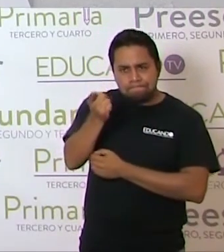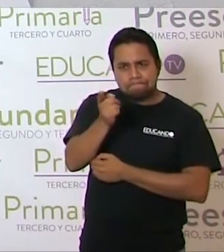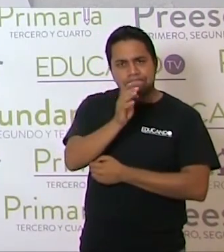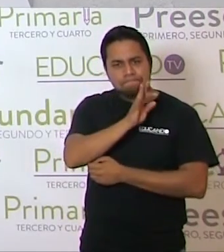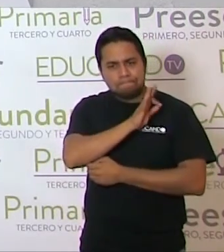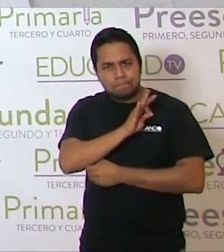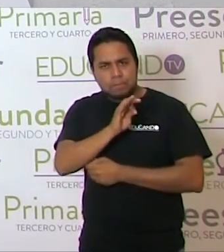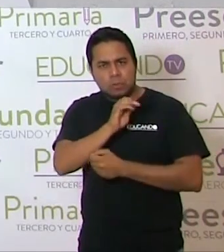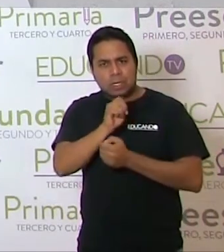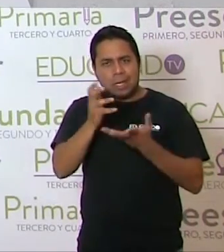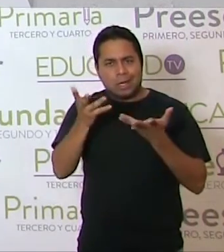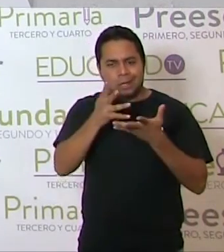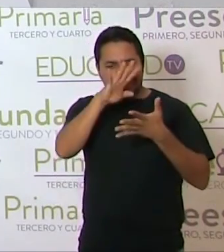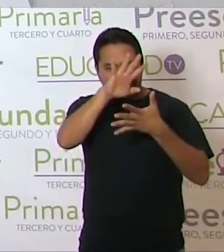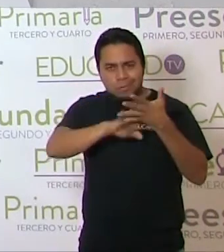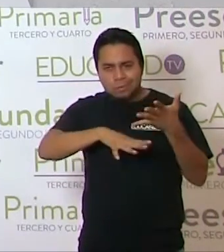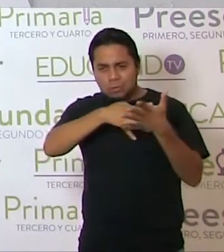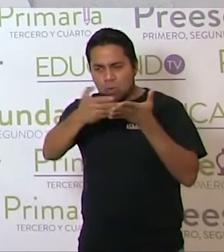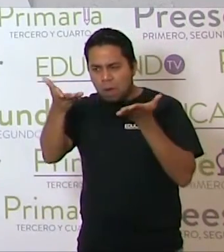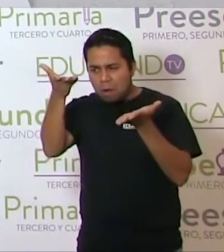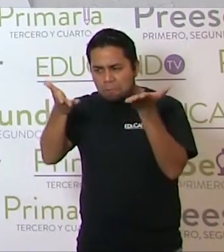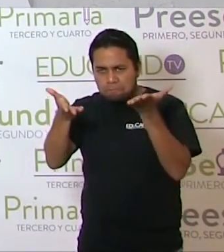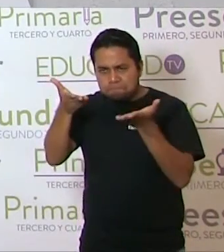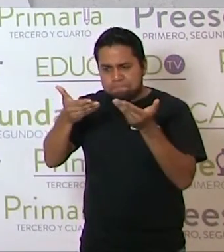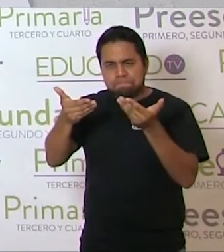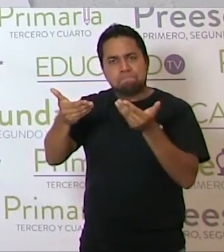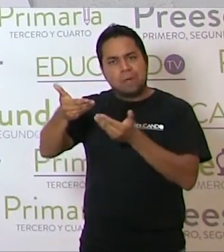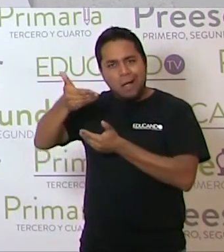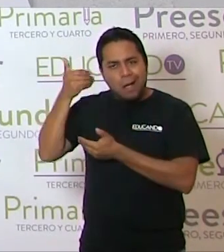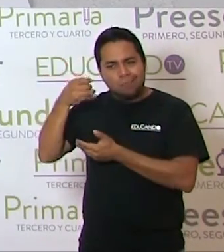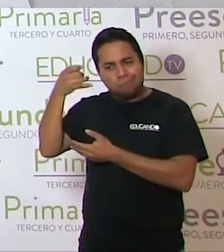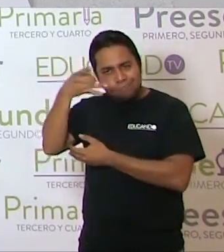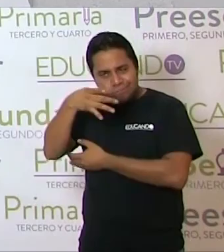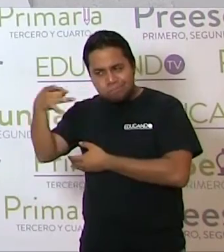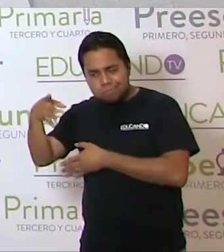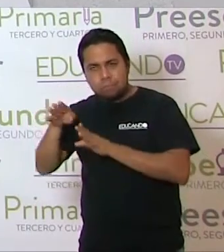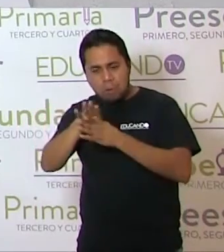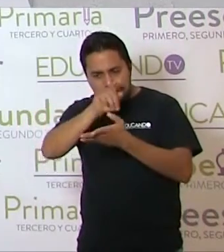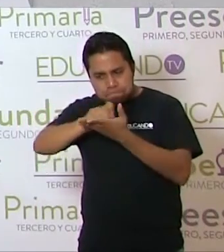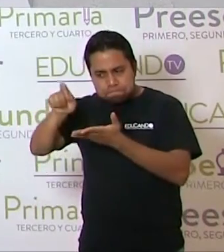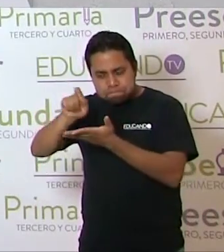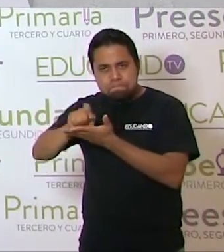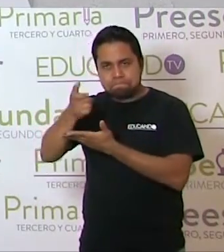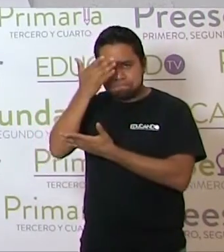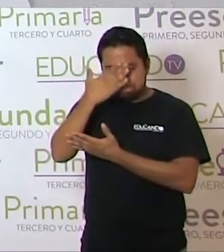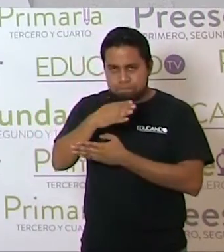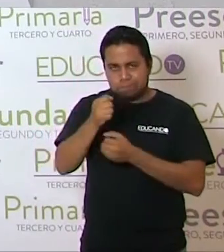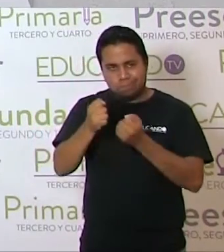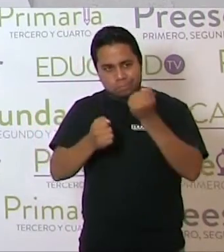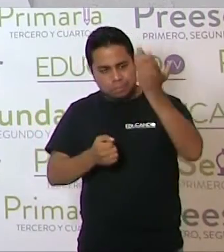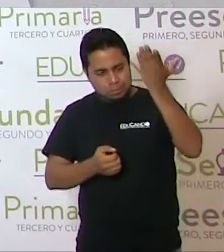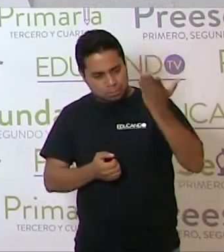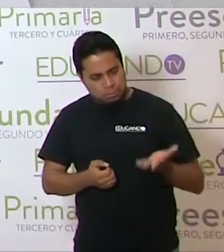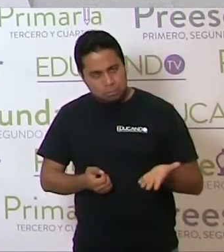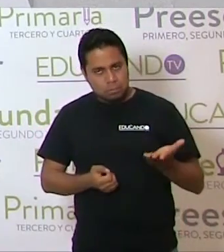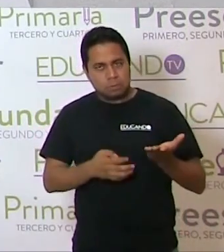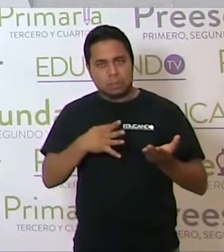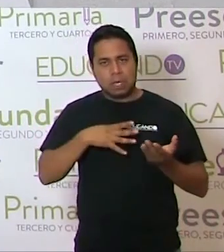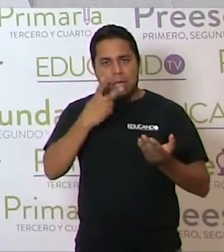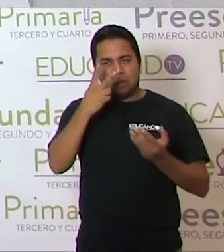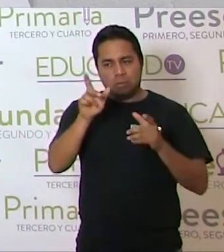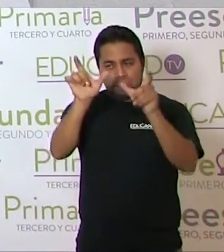hagan un cuadro comparativo que ya hemos visto muchos cuadros comparativos y cómo se hacen de este lado van a ser dos